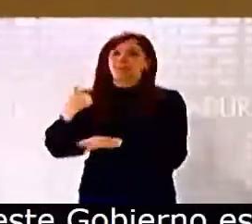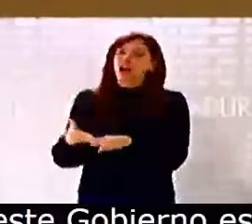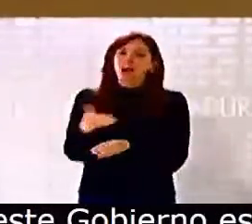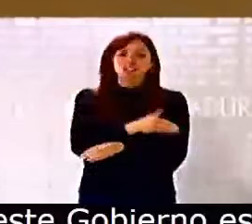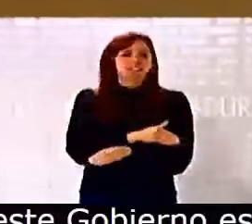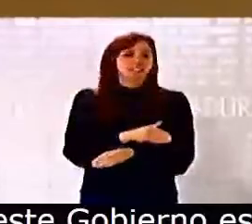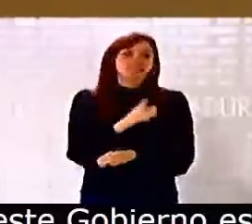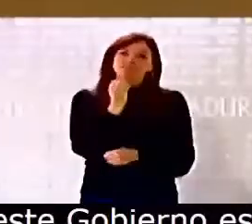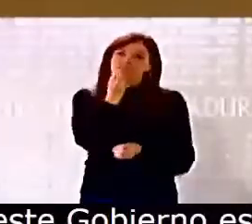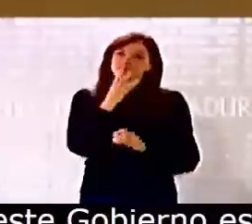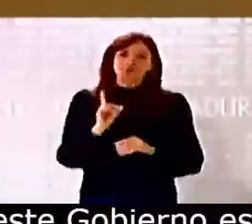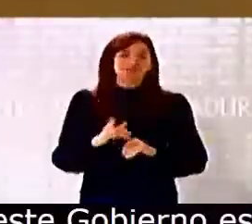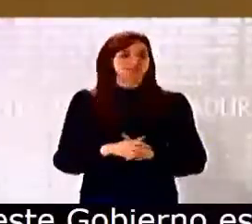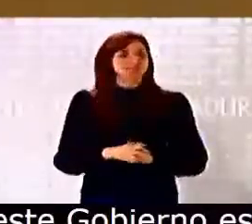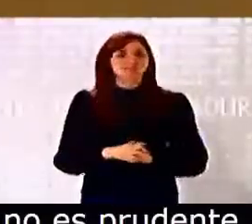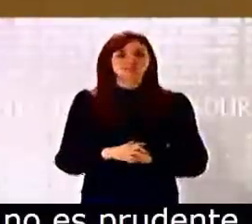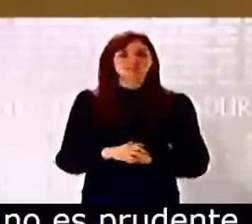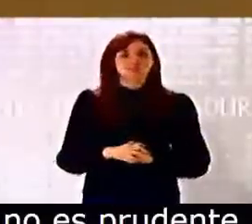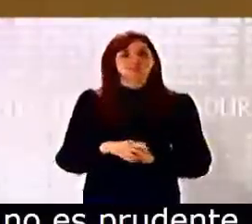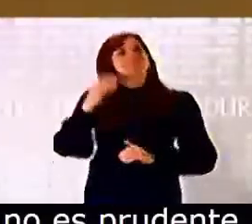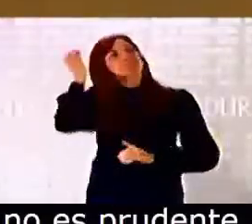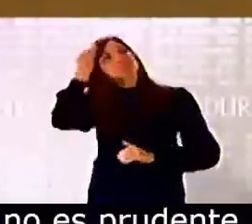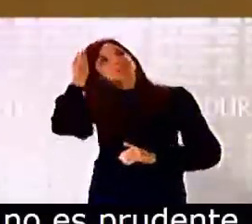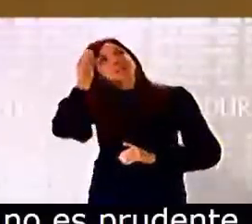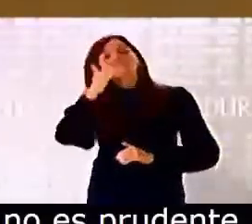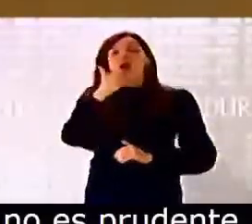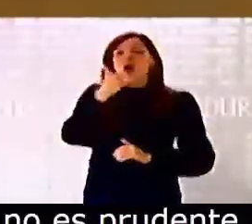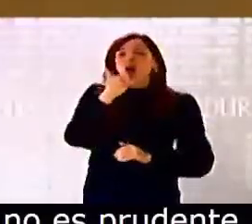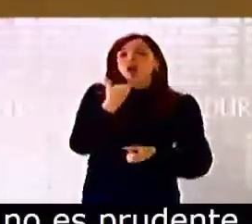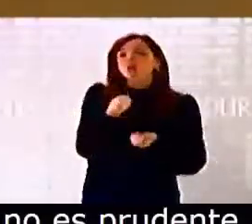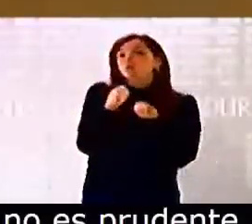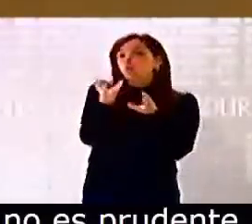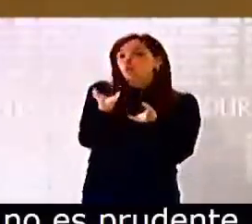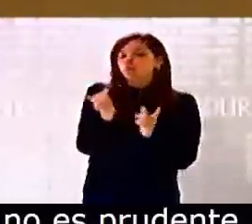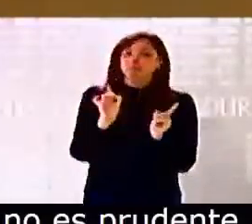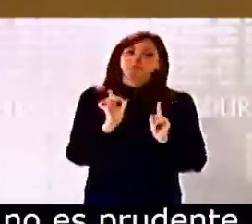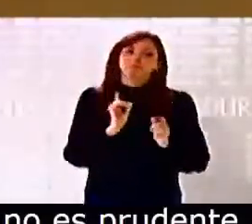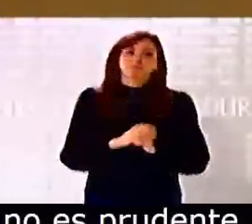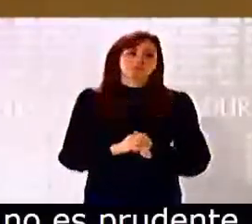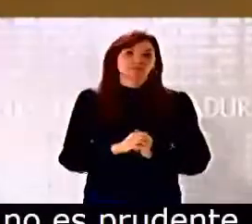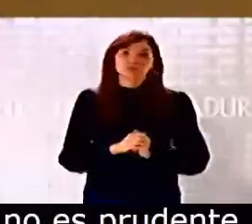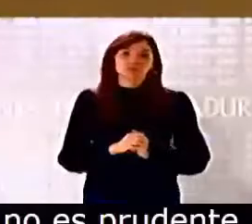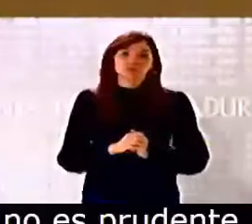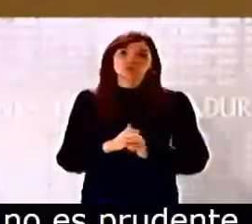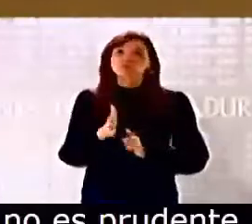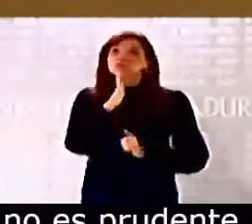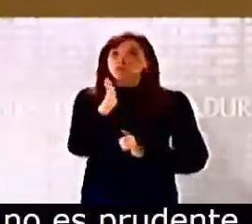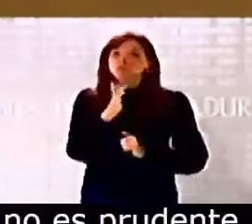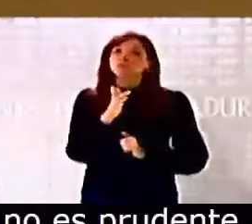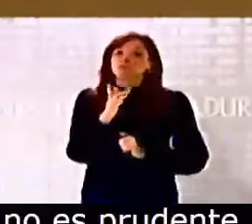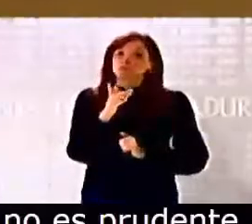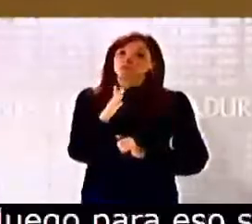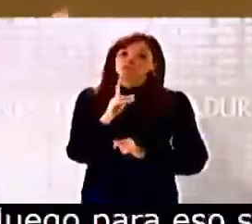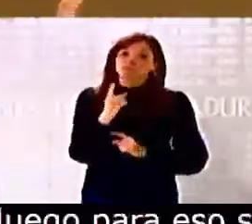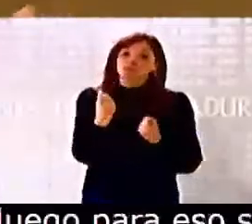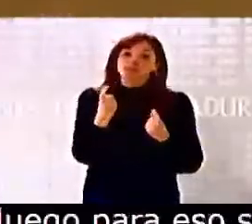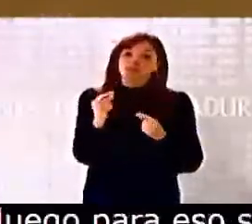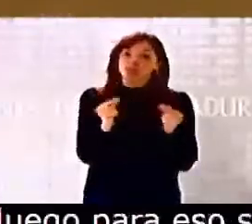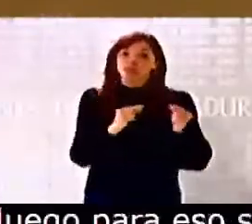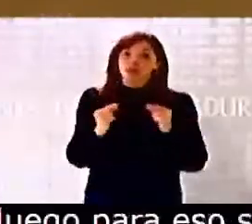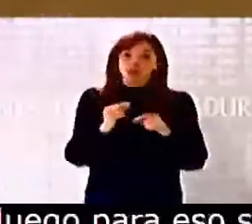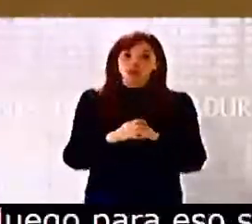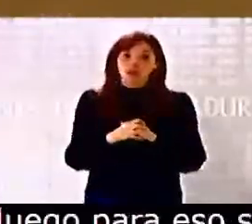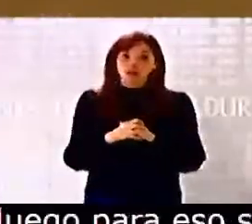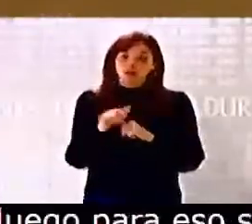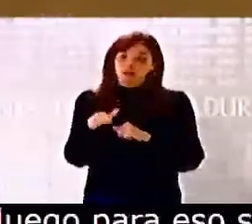generar titulares con anterioridad a un debate porque luego, pues para eso se produce el debate y para eso se produce la